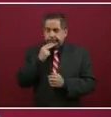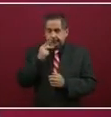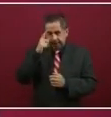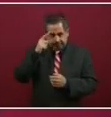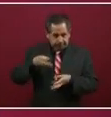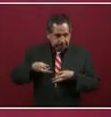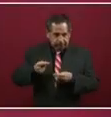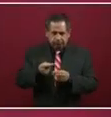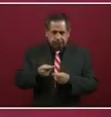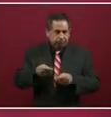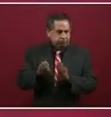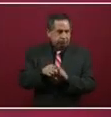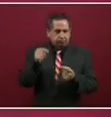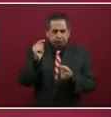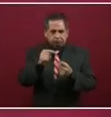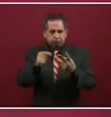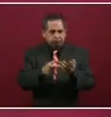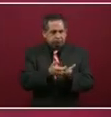eficacia.